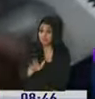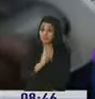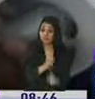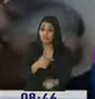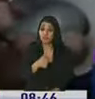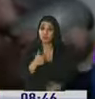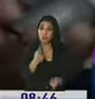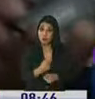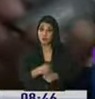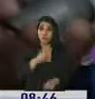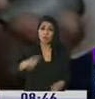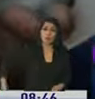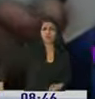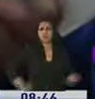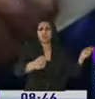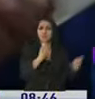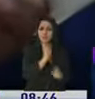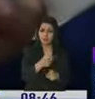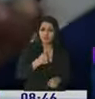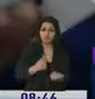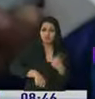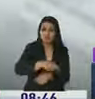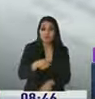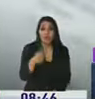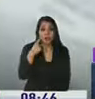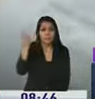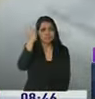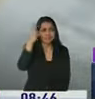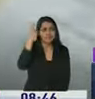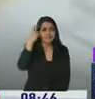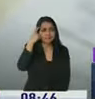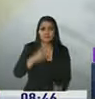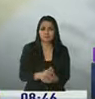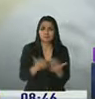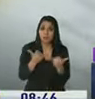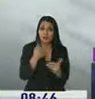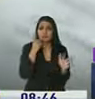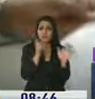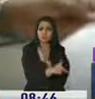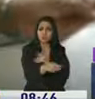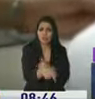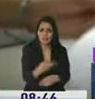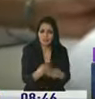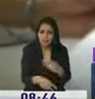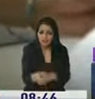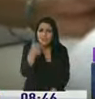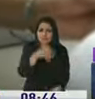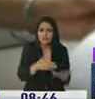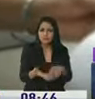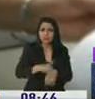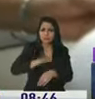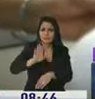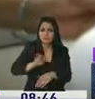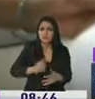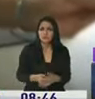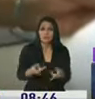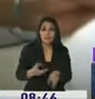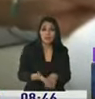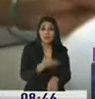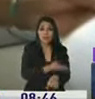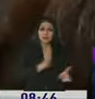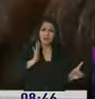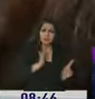Y ahí fue que yo cogí y le tiré el agua caliente, y él lleva eso. Ahora ella lo denunció por atentar contra la vida de sus hijos y por las constantes